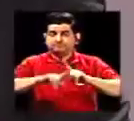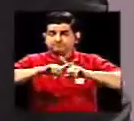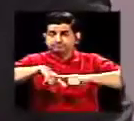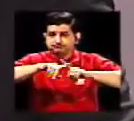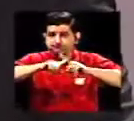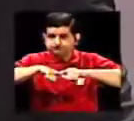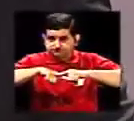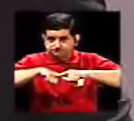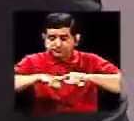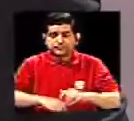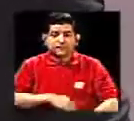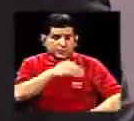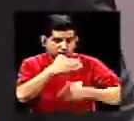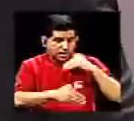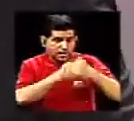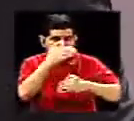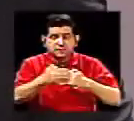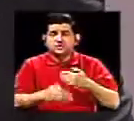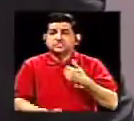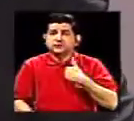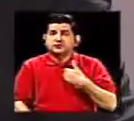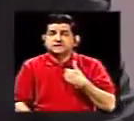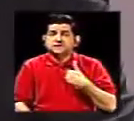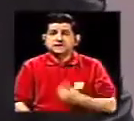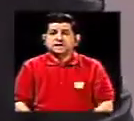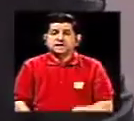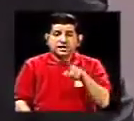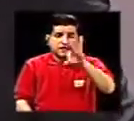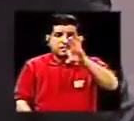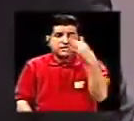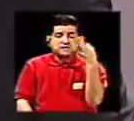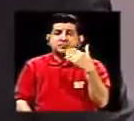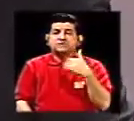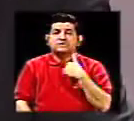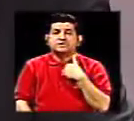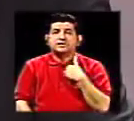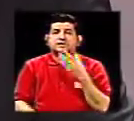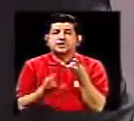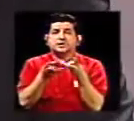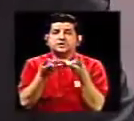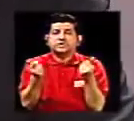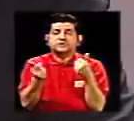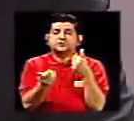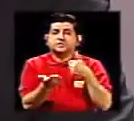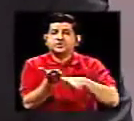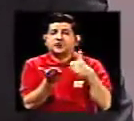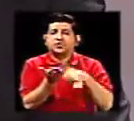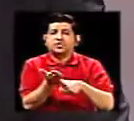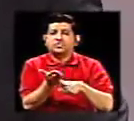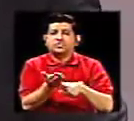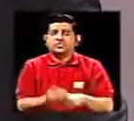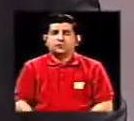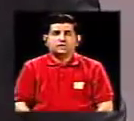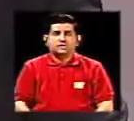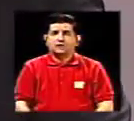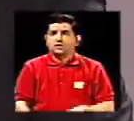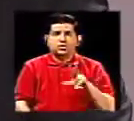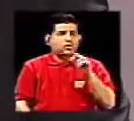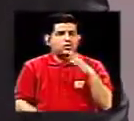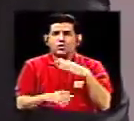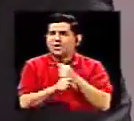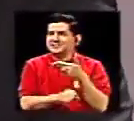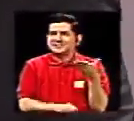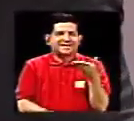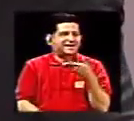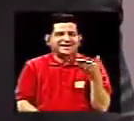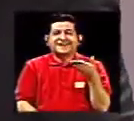de cómo se muevan unos y otros, así van a salir los resultados. ¿Qué no deberían hacer? ¿Qué diría usted